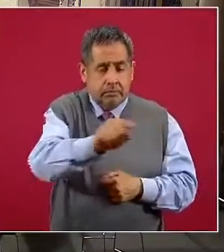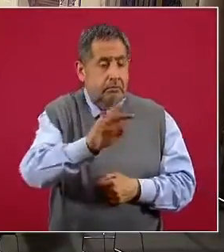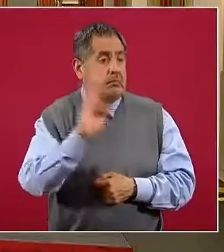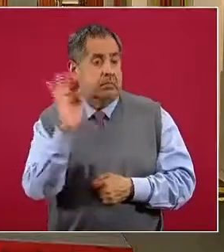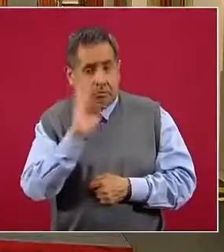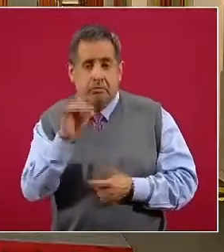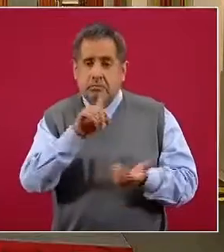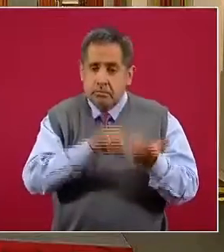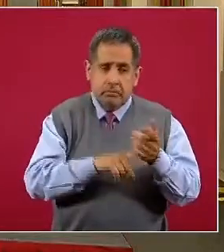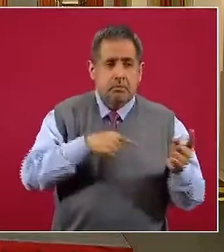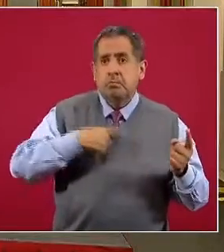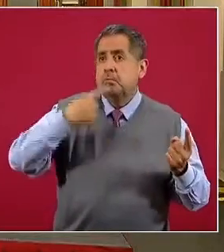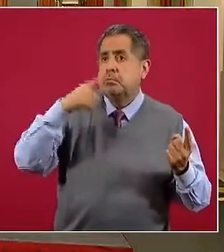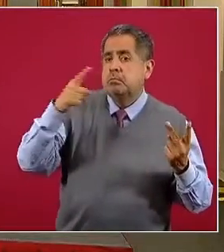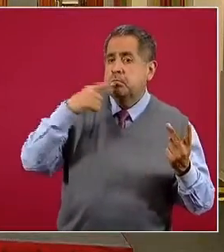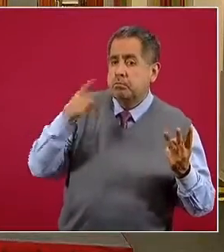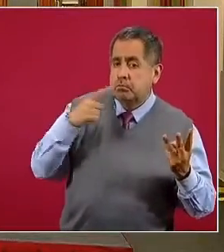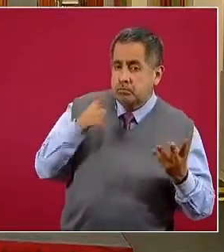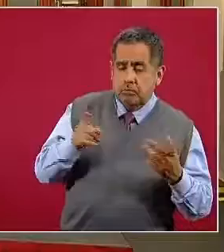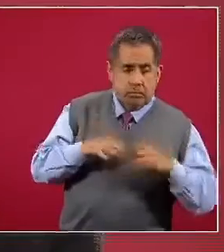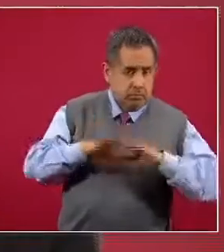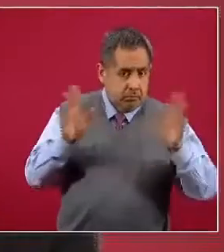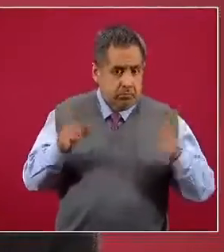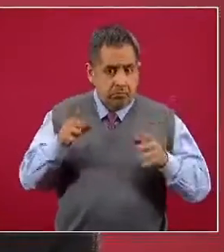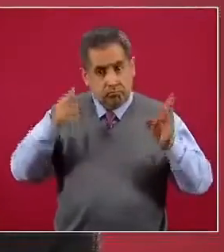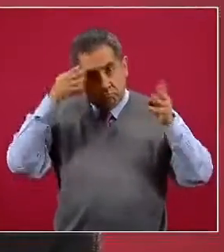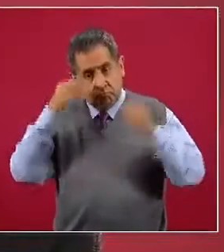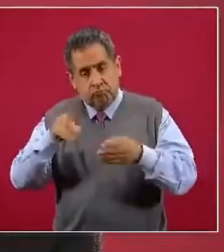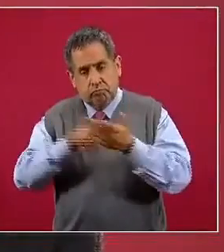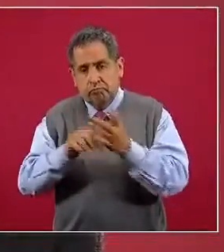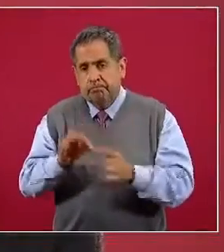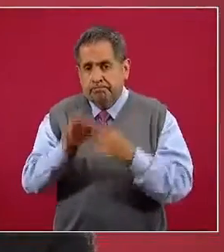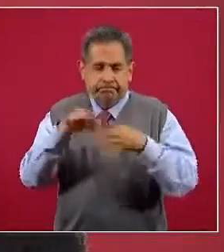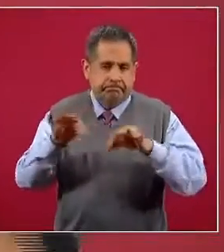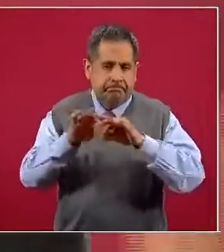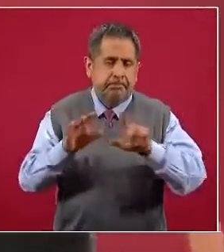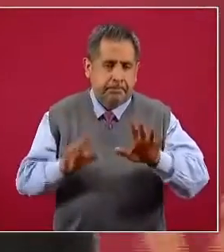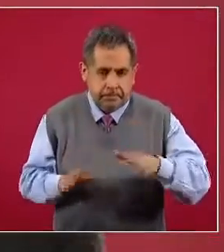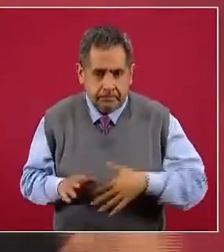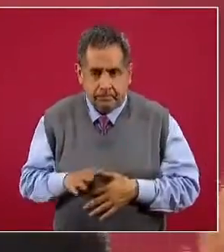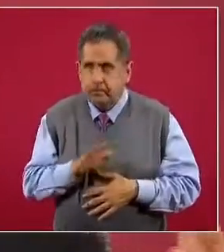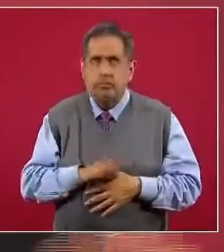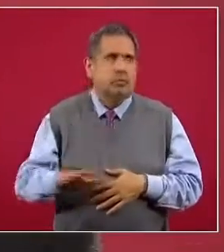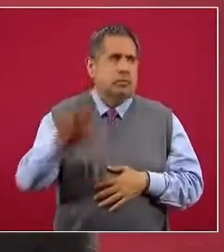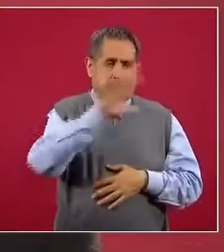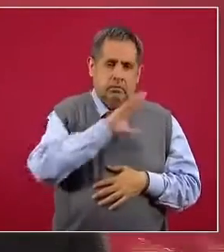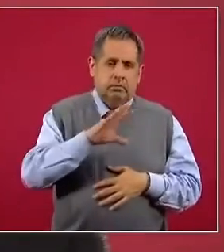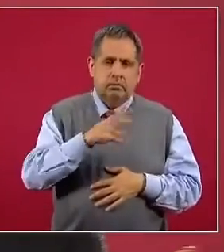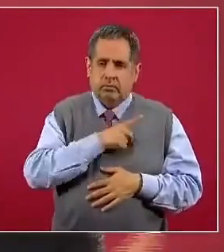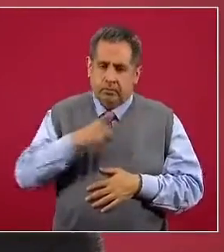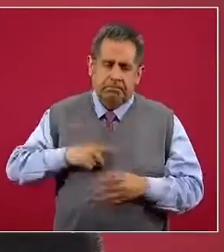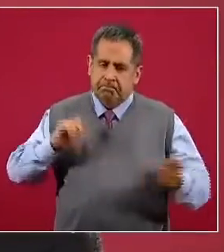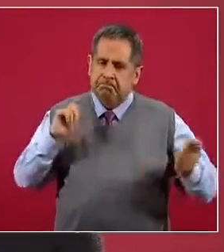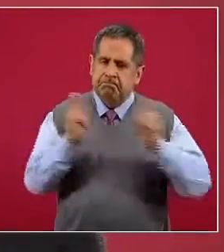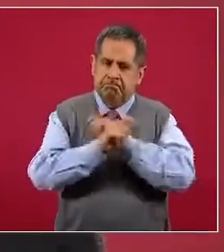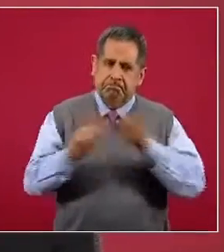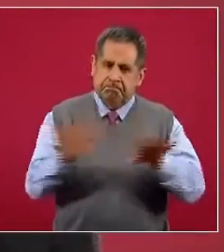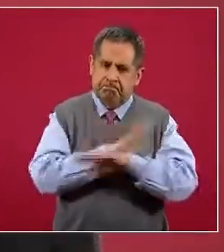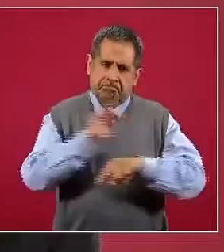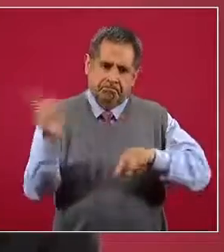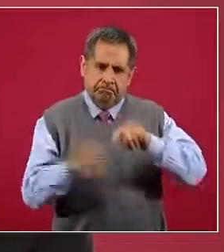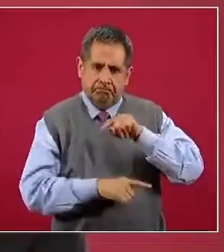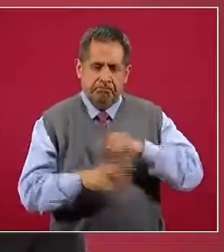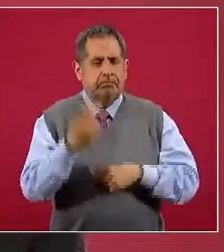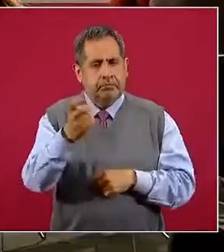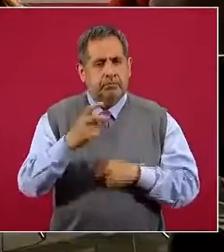pudieran presentarse denuncias específicas y sean abordadas de manera específica, el fenómeno tiene que ser modificado de raíz, y